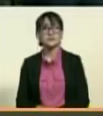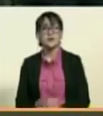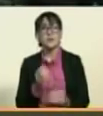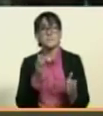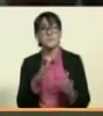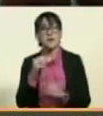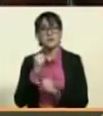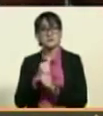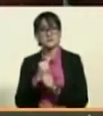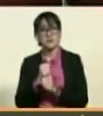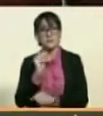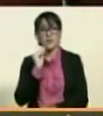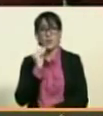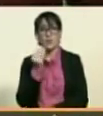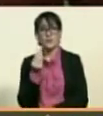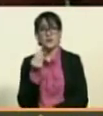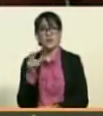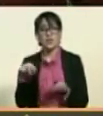chamba juvenil